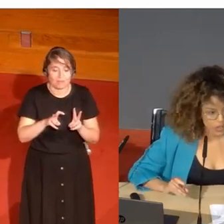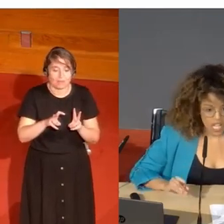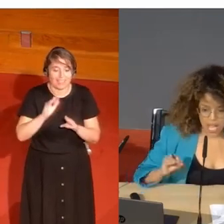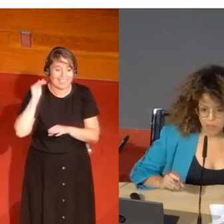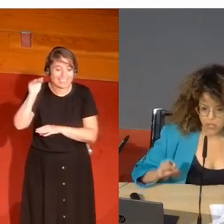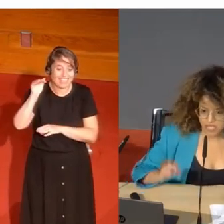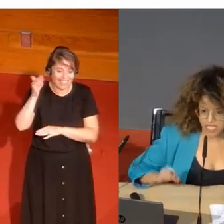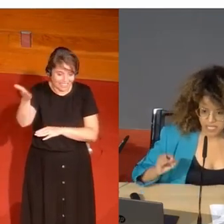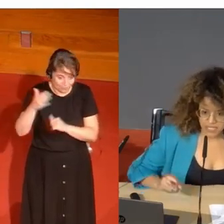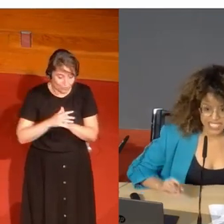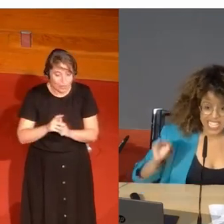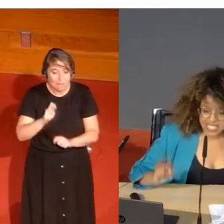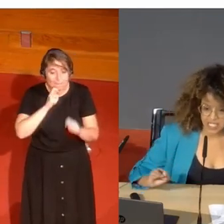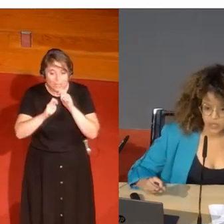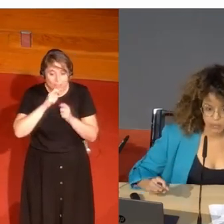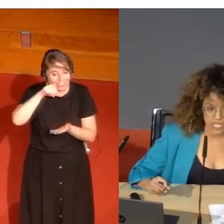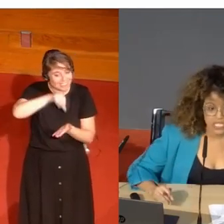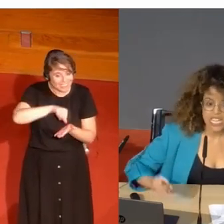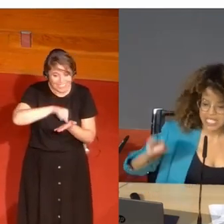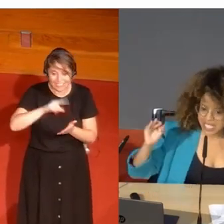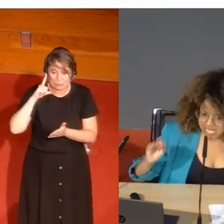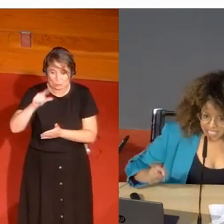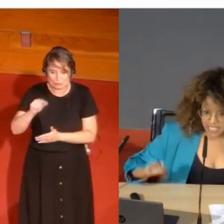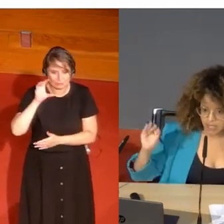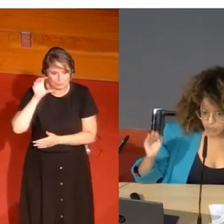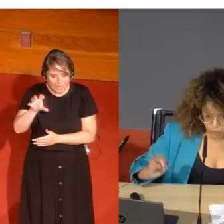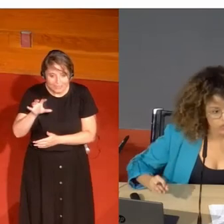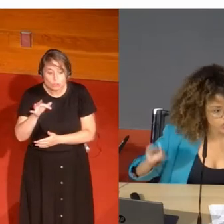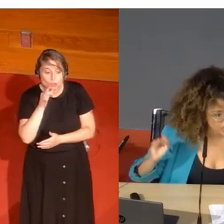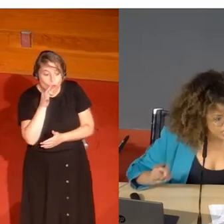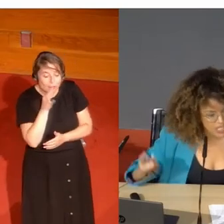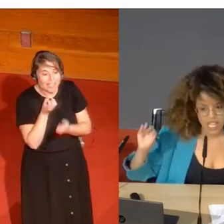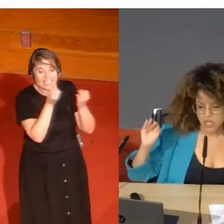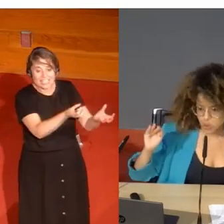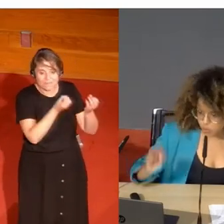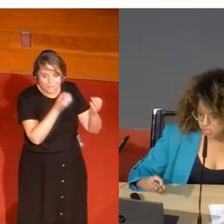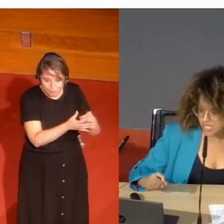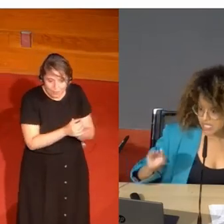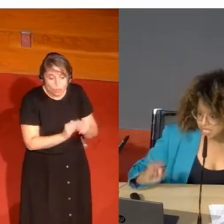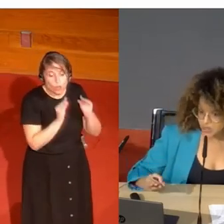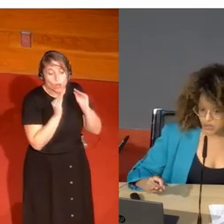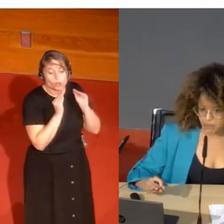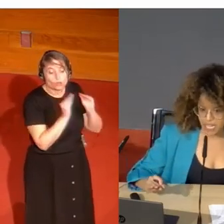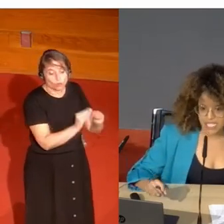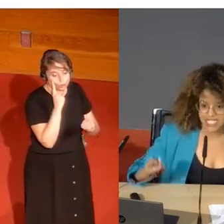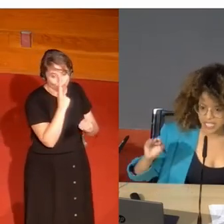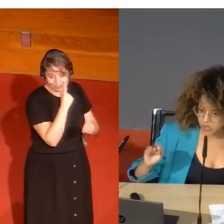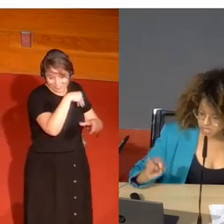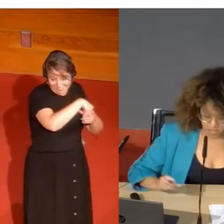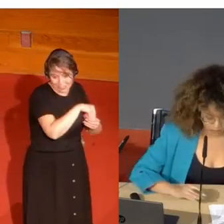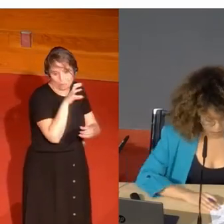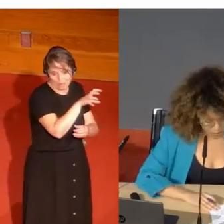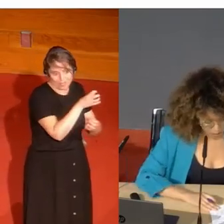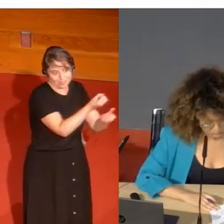extranjero hay periodistas iraníes que han salido del país y que siguen informando que tienen sus fuentes dentro del país y